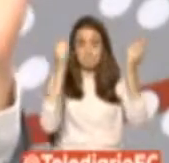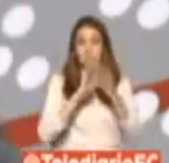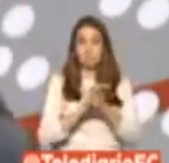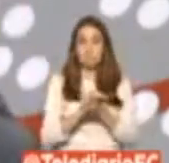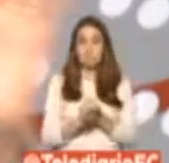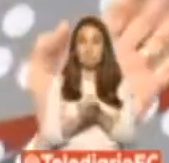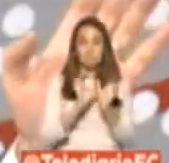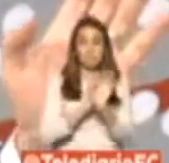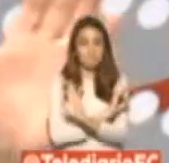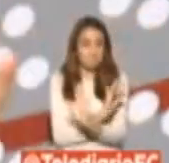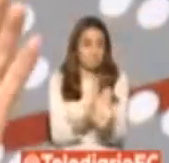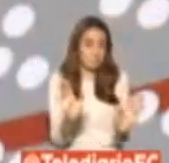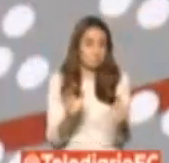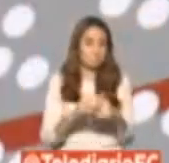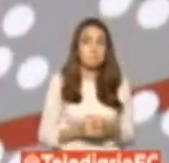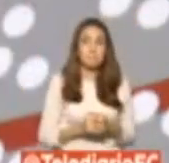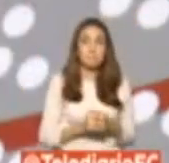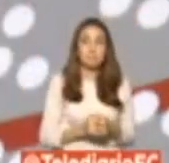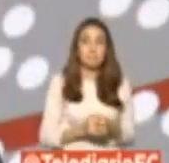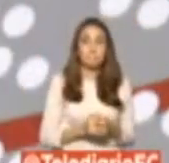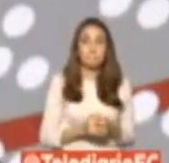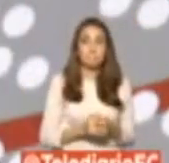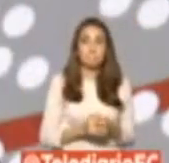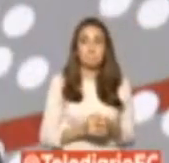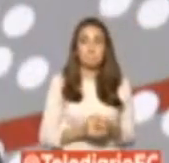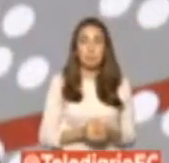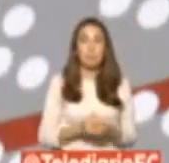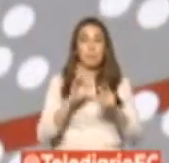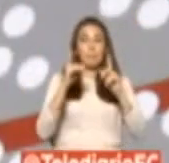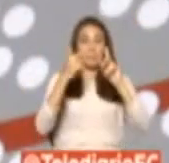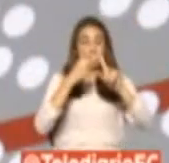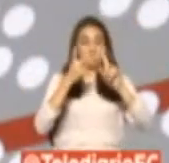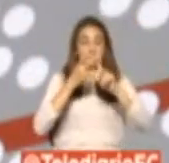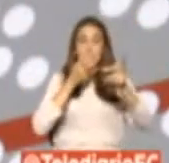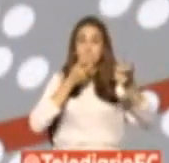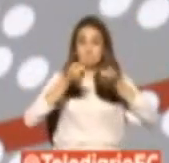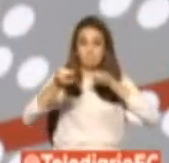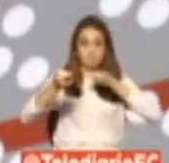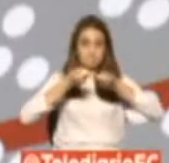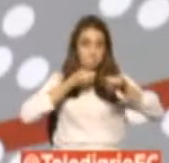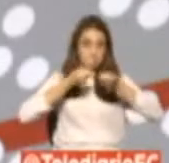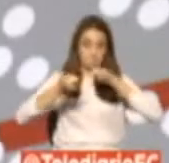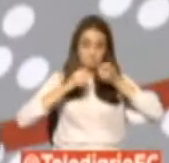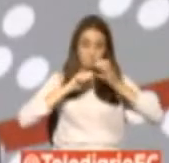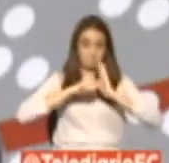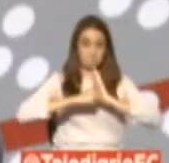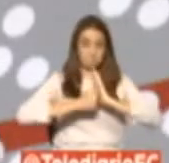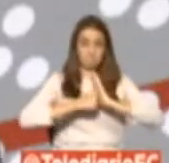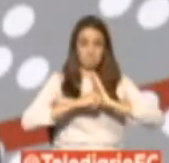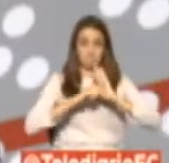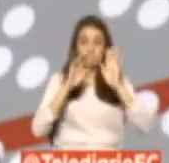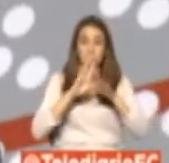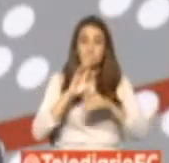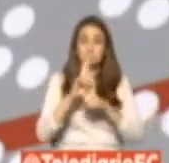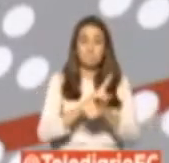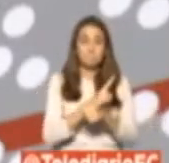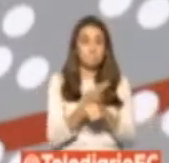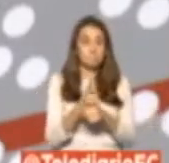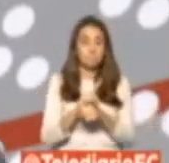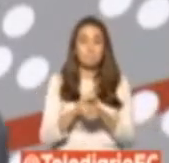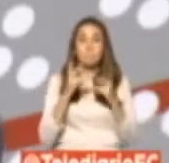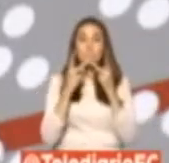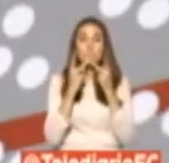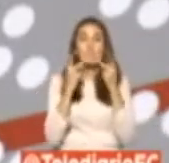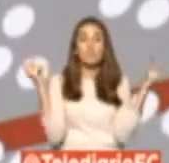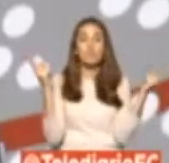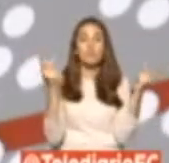partidos. Controla más. El Contralor General del Estado, que controla el uso de los recursos